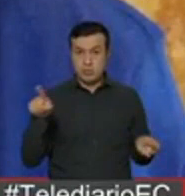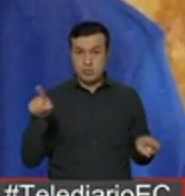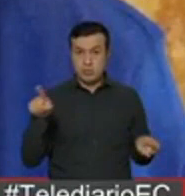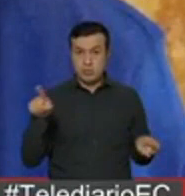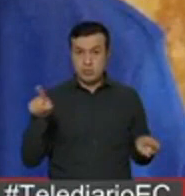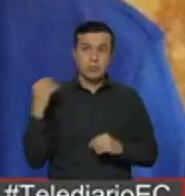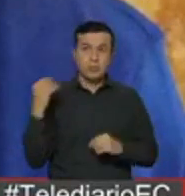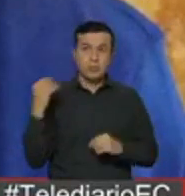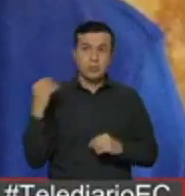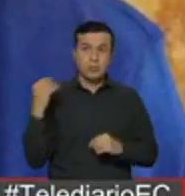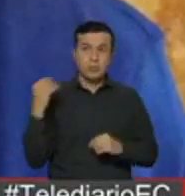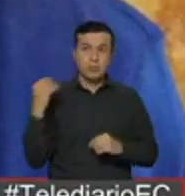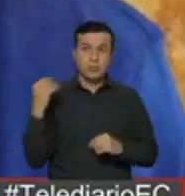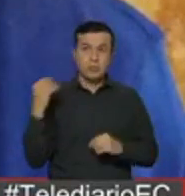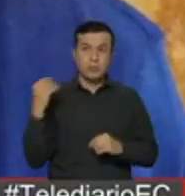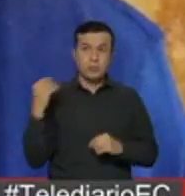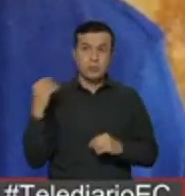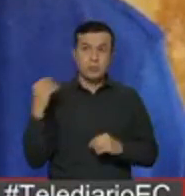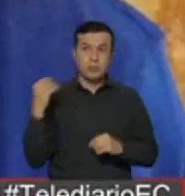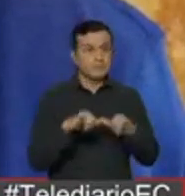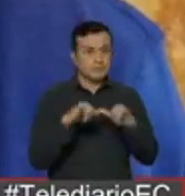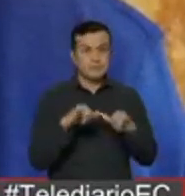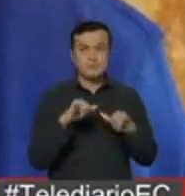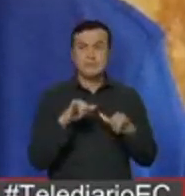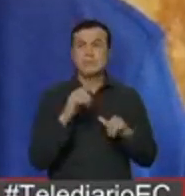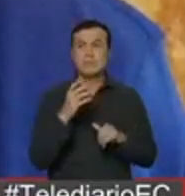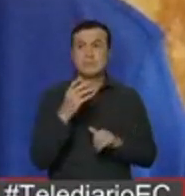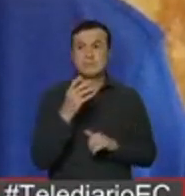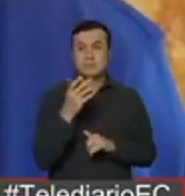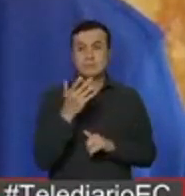el soporte para subvencionar